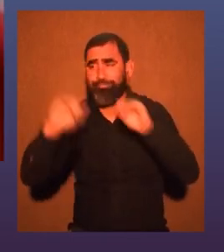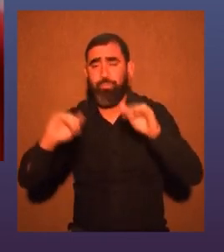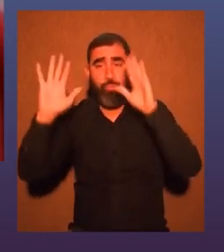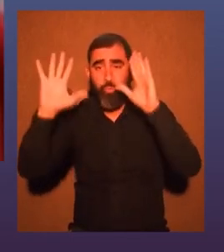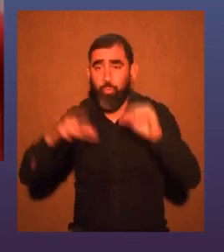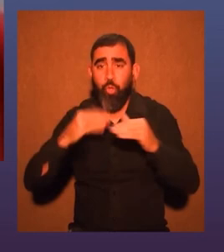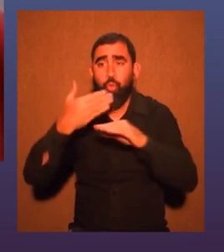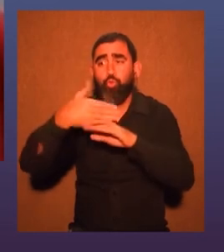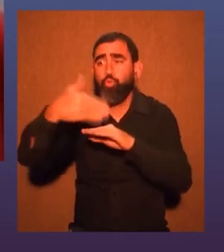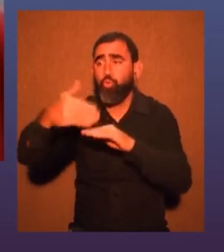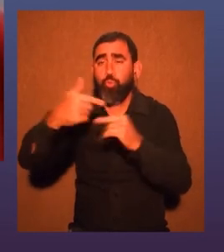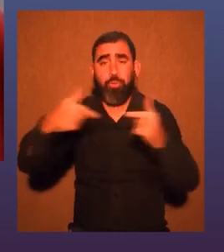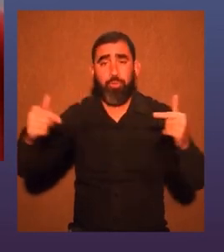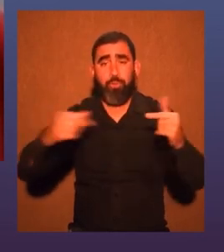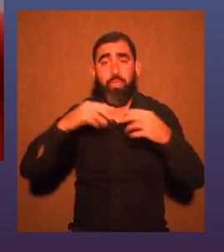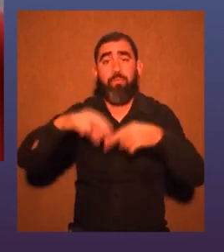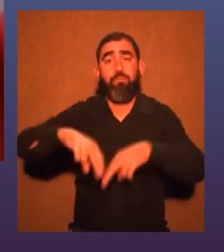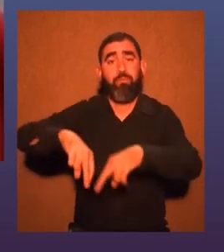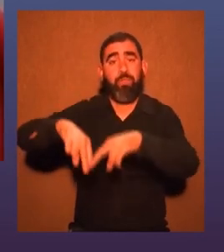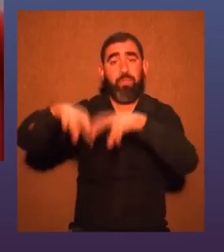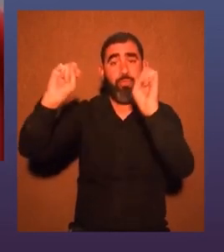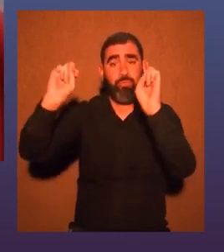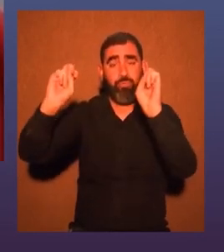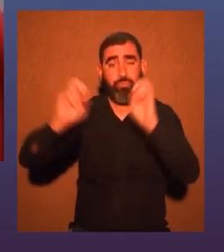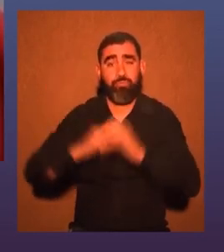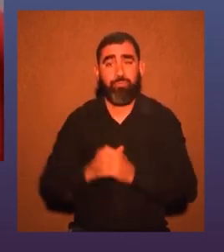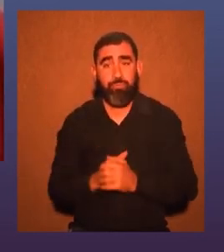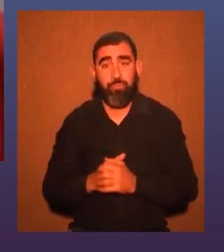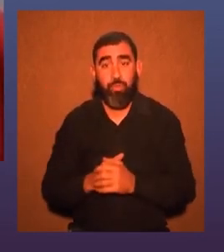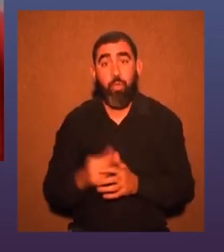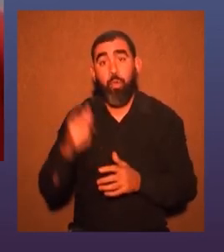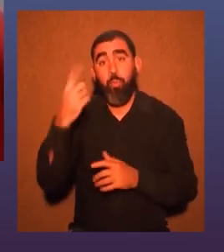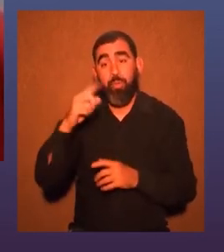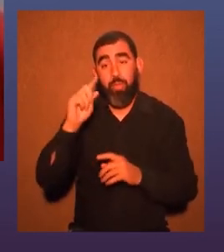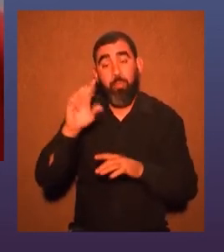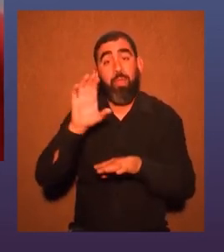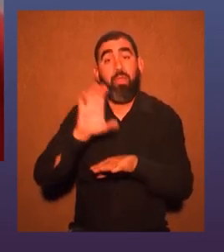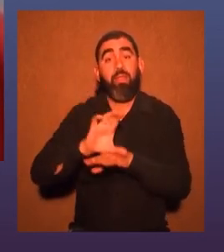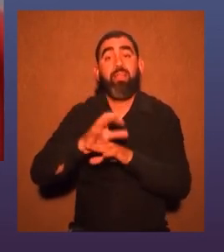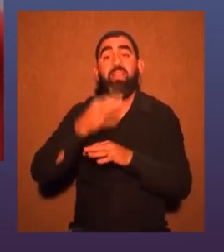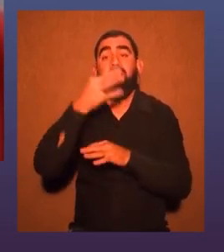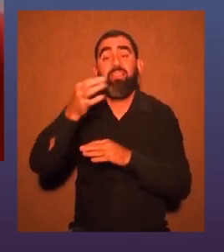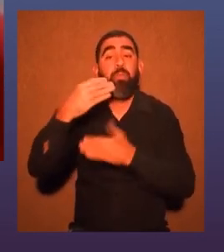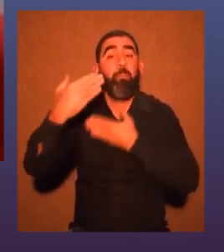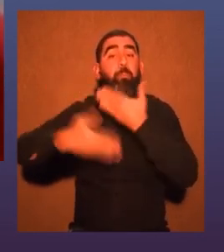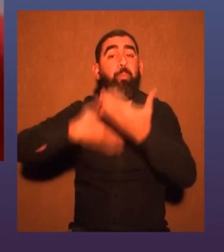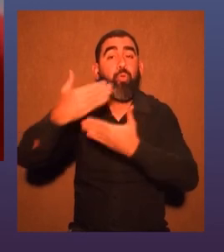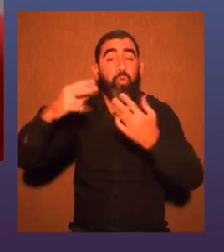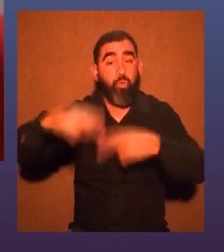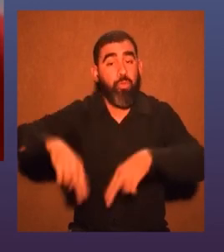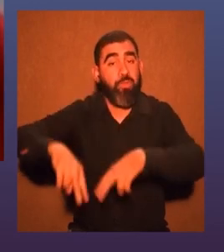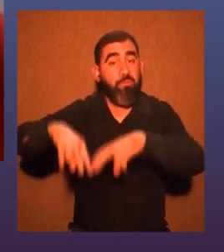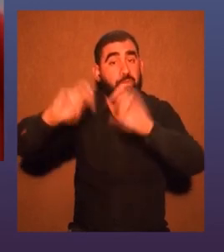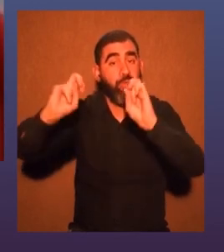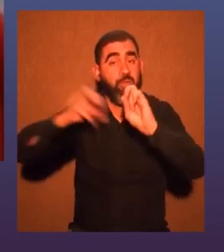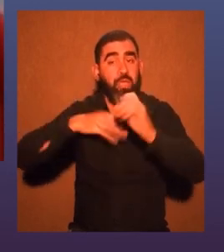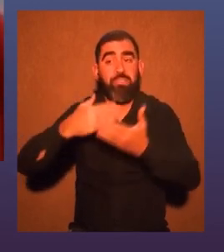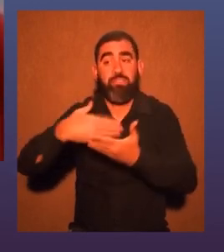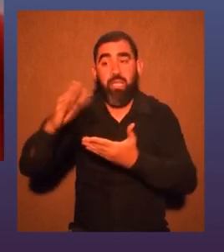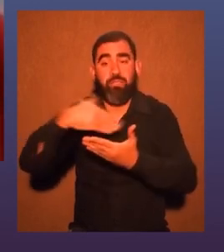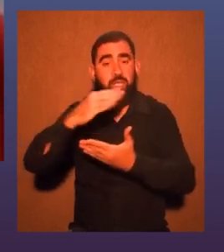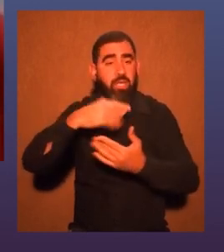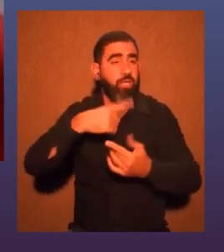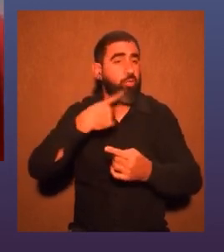lo que va quedando de esa investigación. Por eso en clase también siempre decimos cómo el proceso de investigación es ir